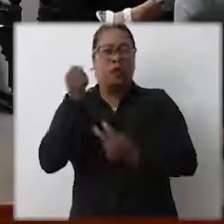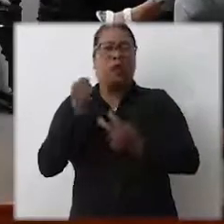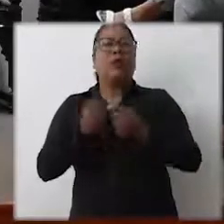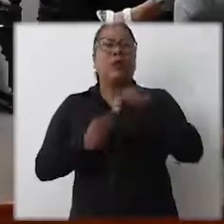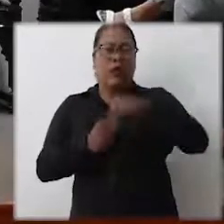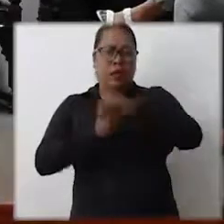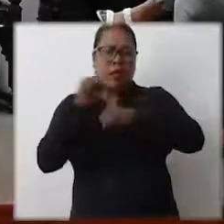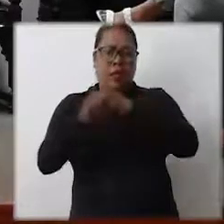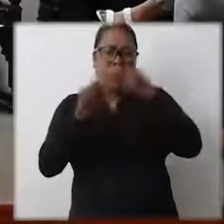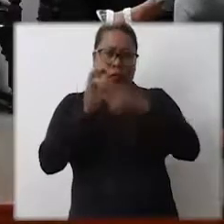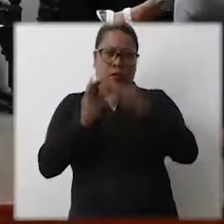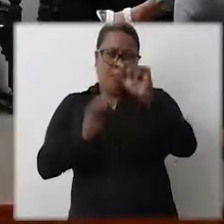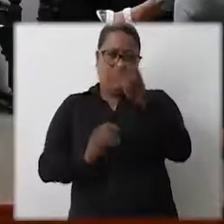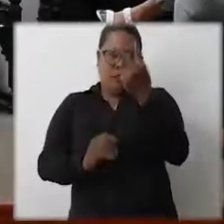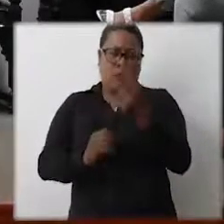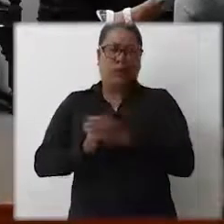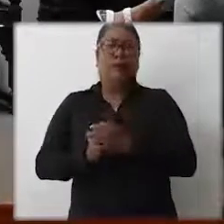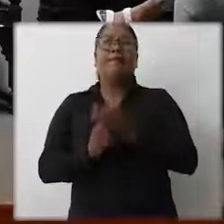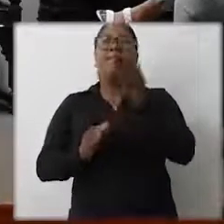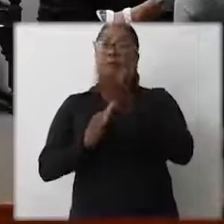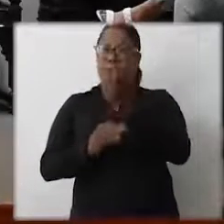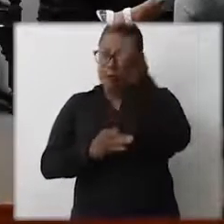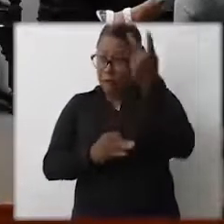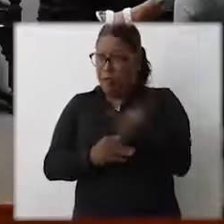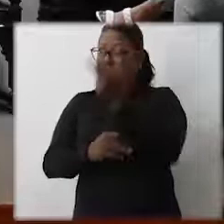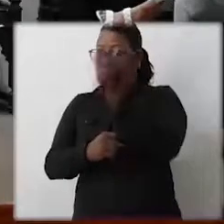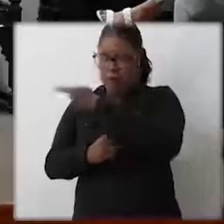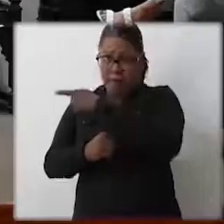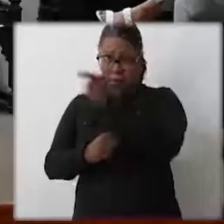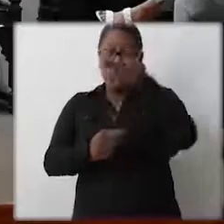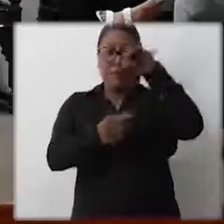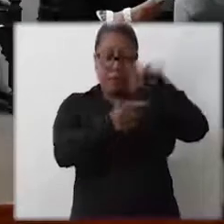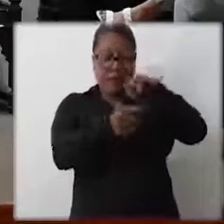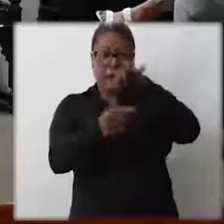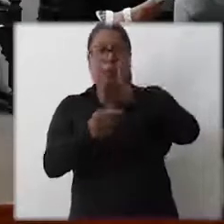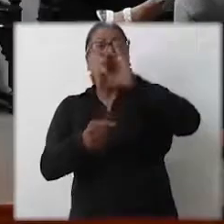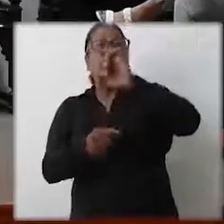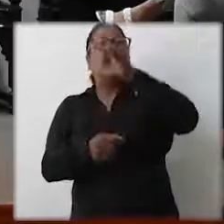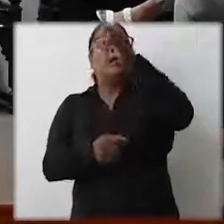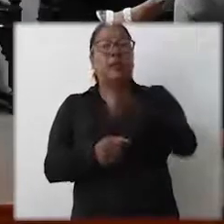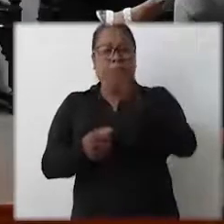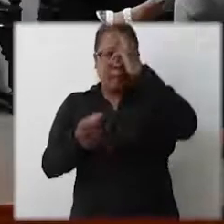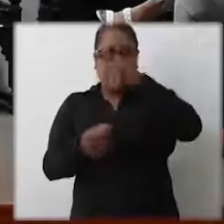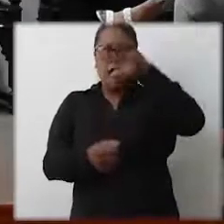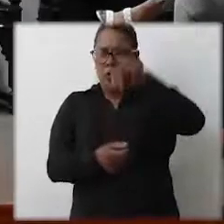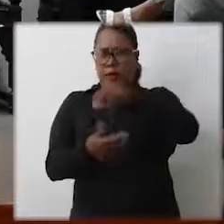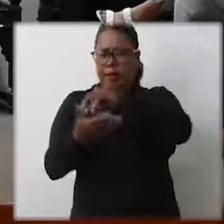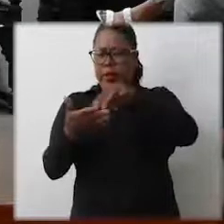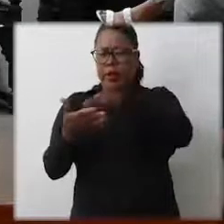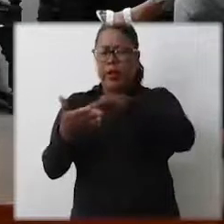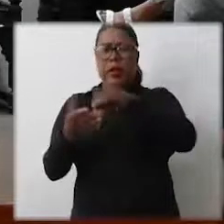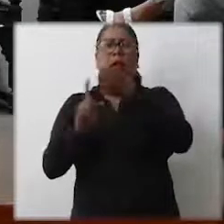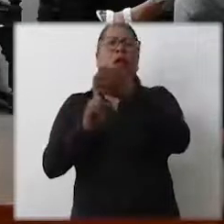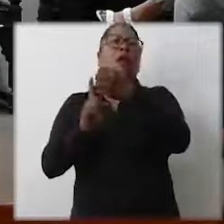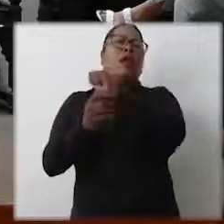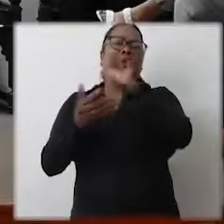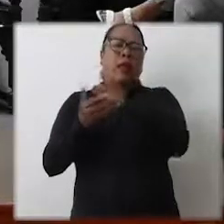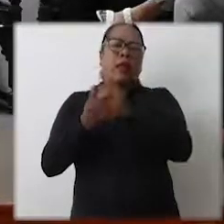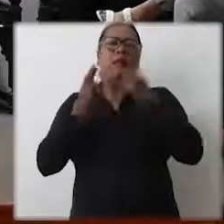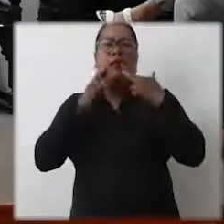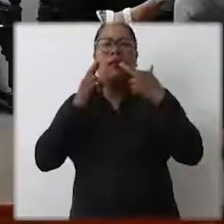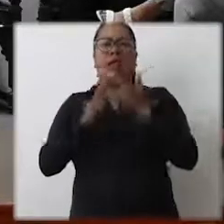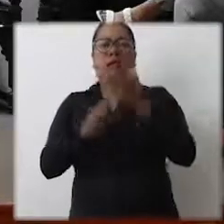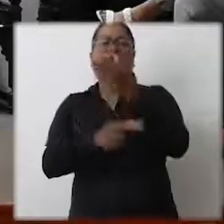sesión extraordinaria de Cabildo de fecha 14 de febrero del año 2022. Quienes estén a favor de la